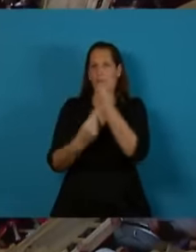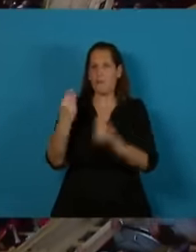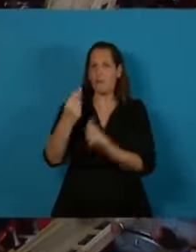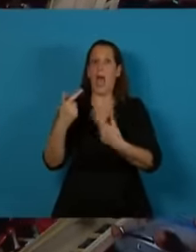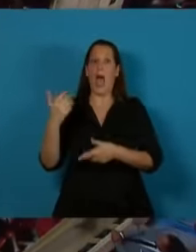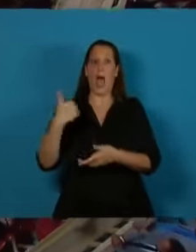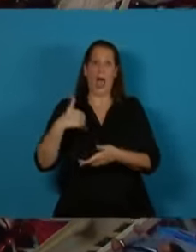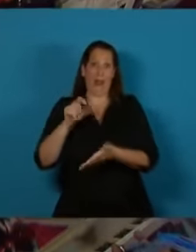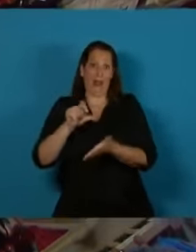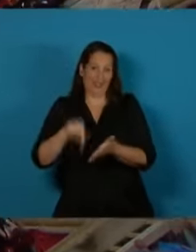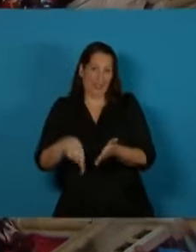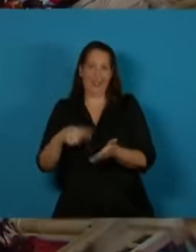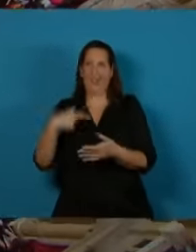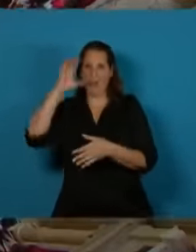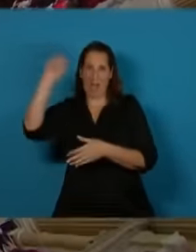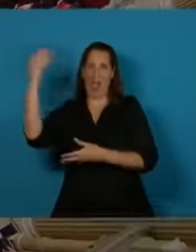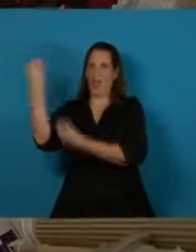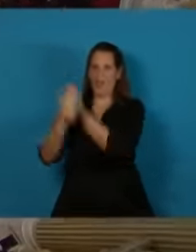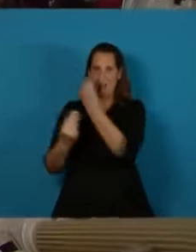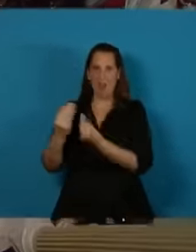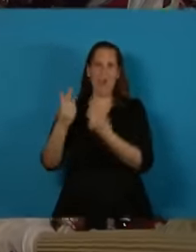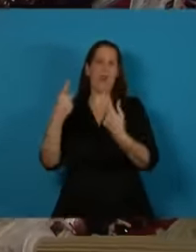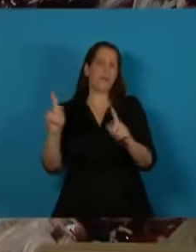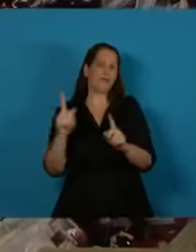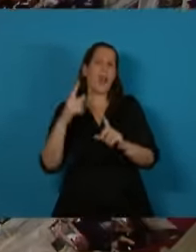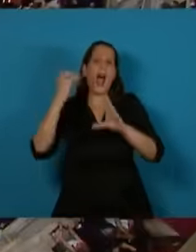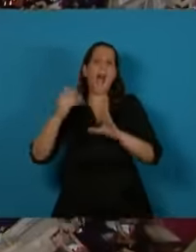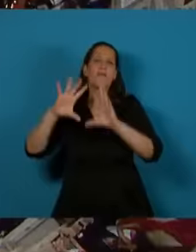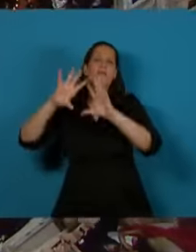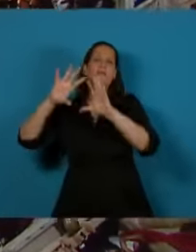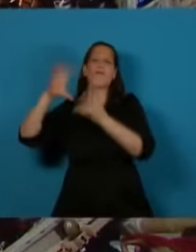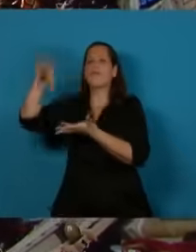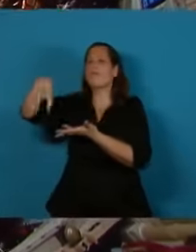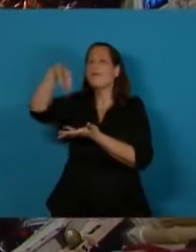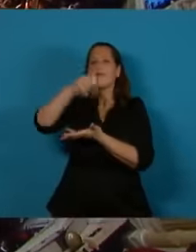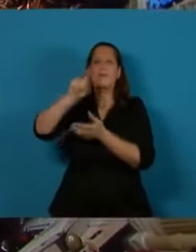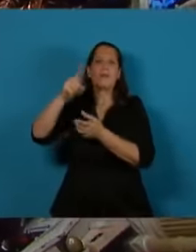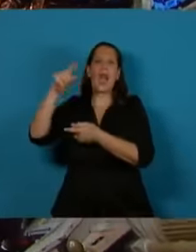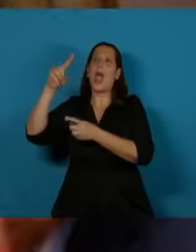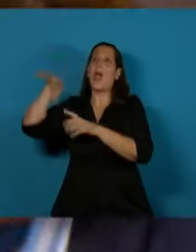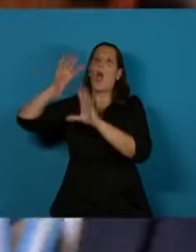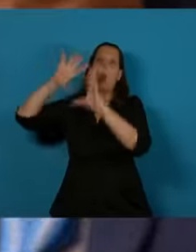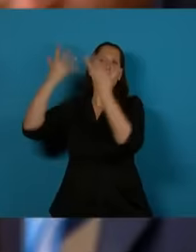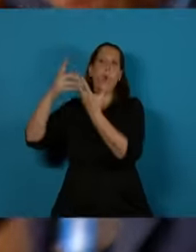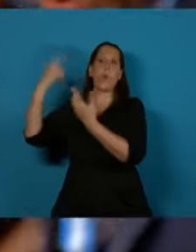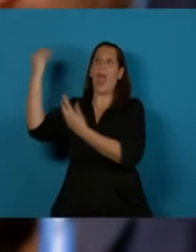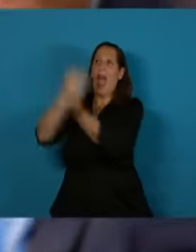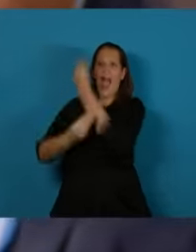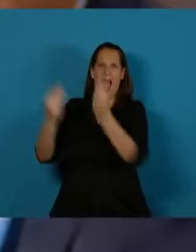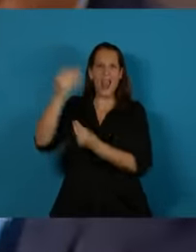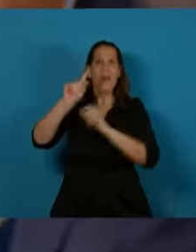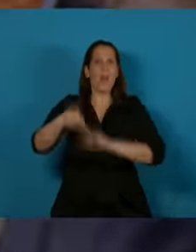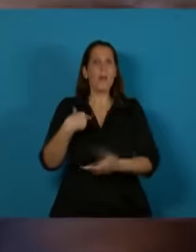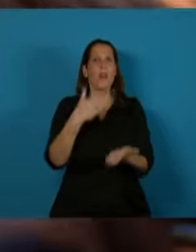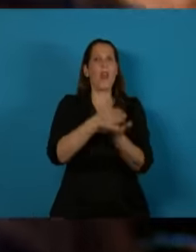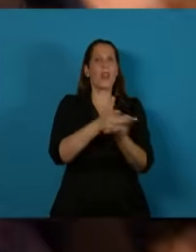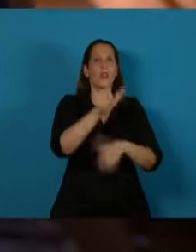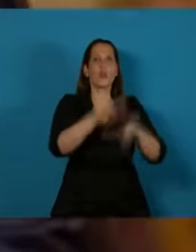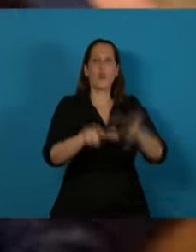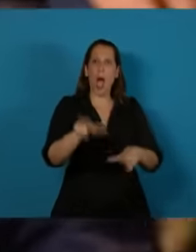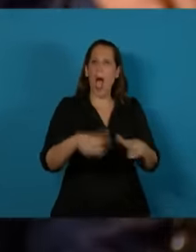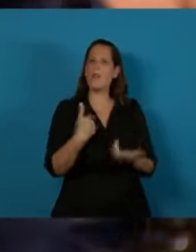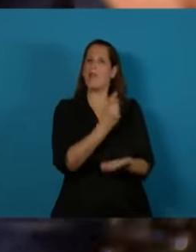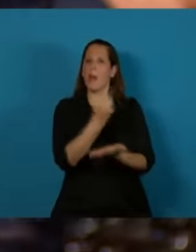en el país, cónsules honorarios, organismos internacionales, representantes de organismos de derechos humanos, señores